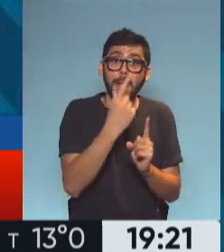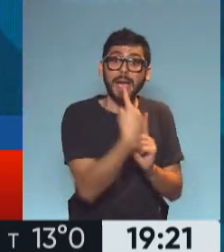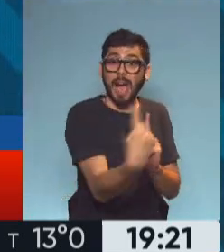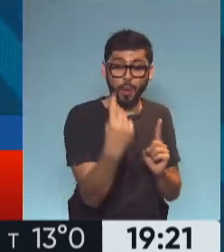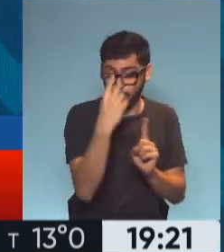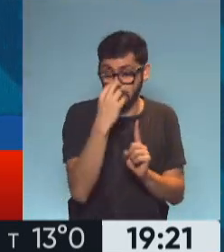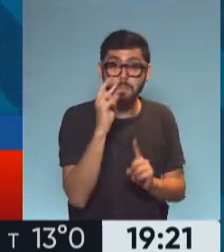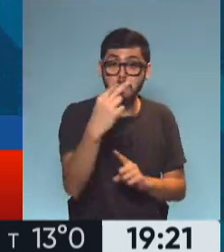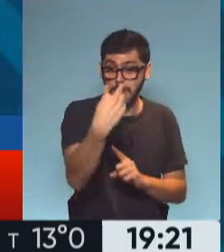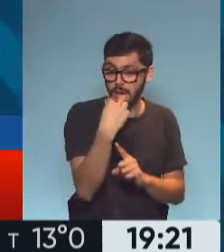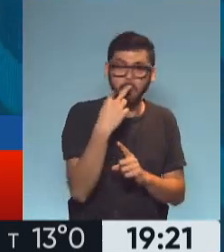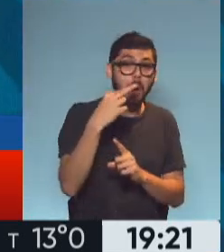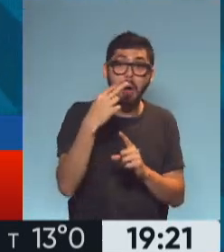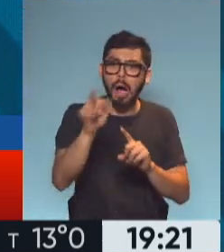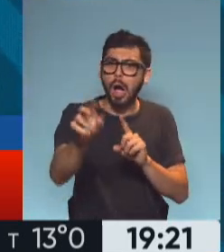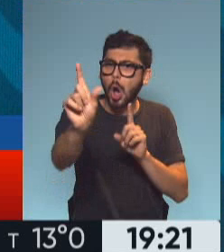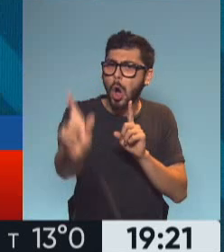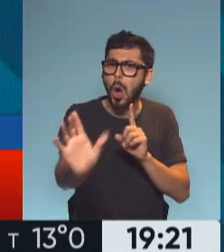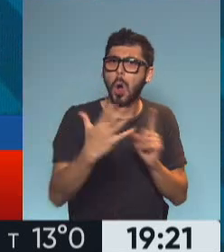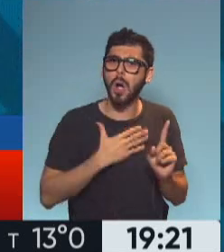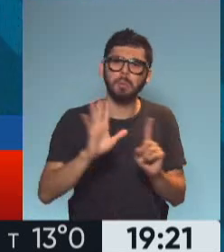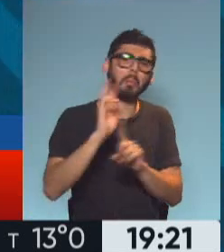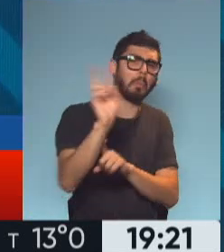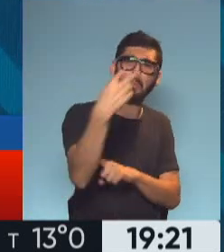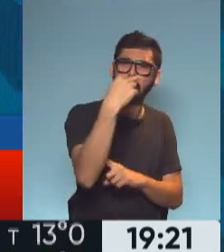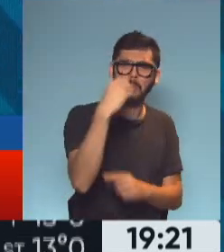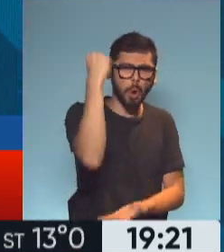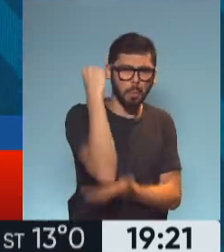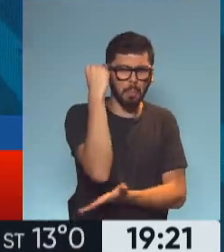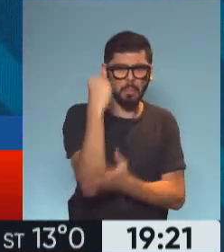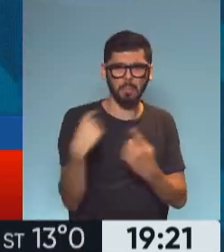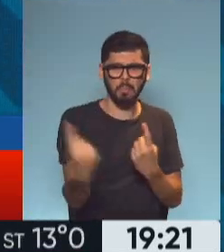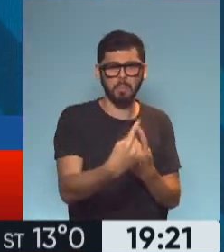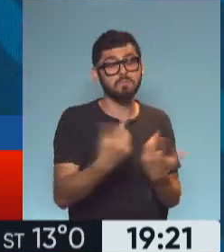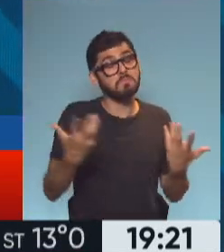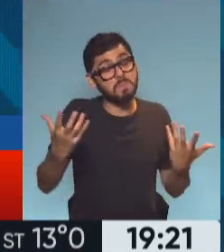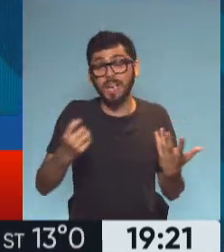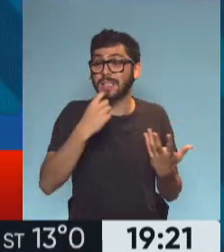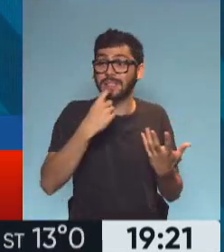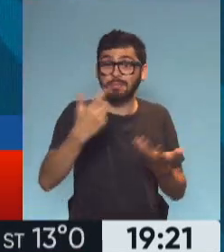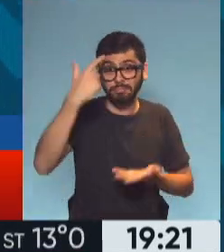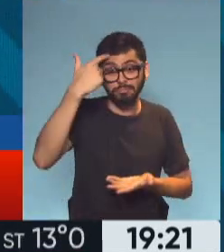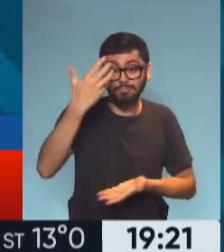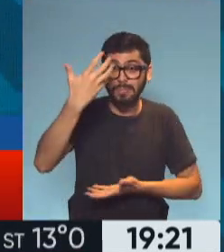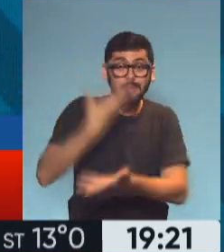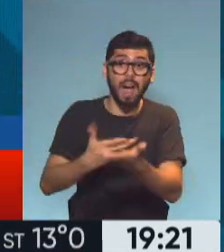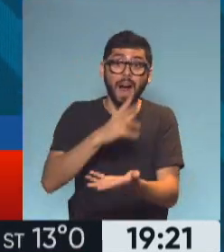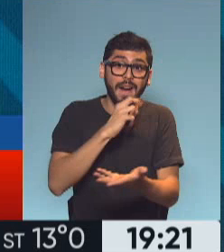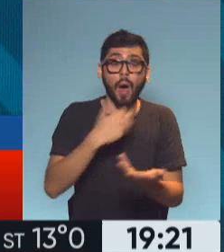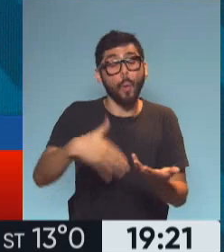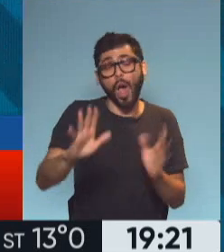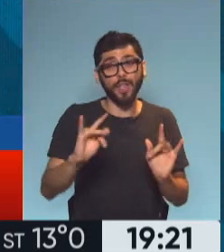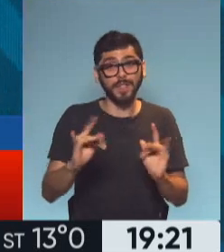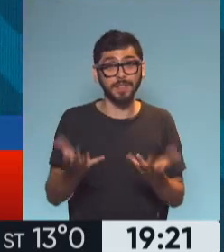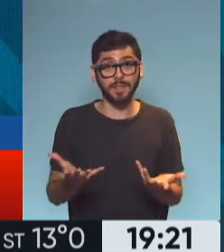que hay mucho egoísmo en la población si nadie ve un poco más allá y vamos a estar complicado vamos a estar complicados